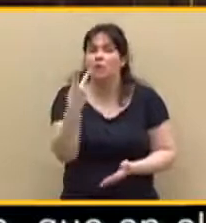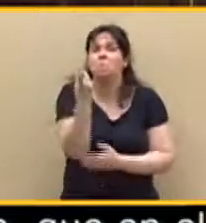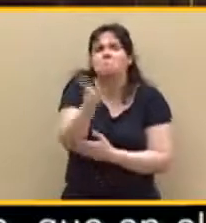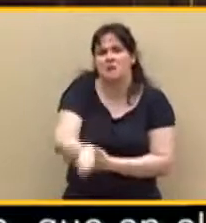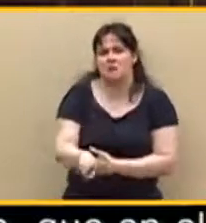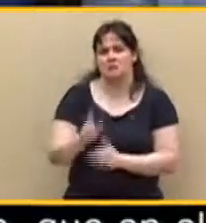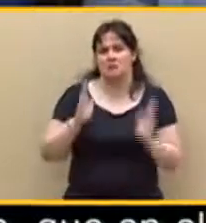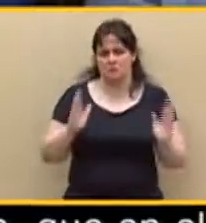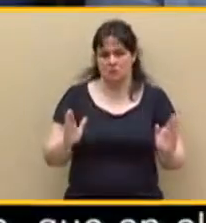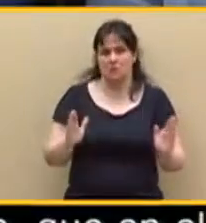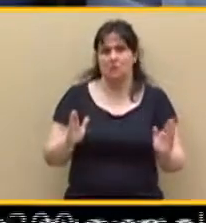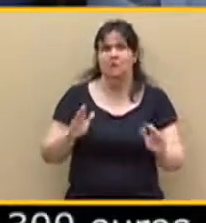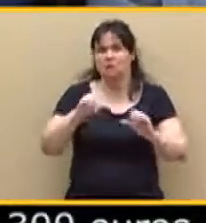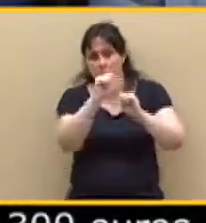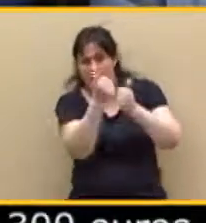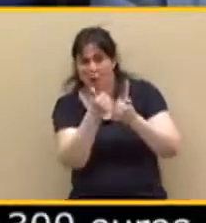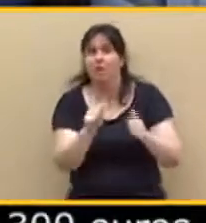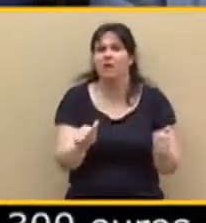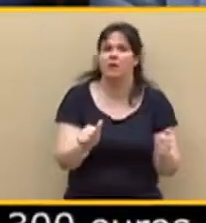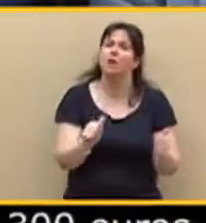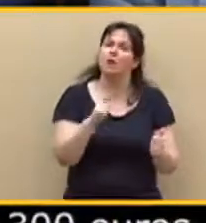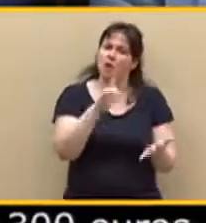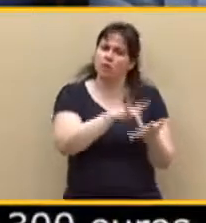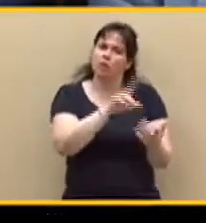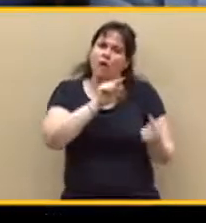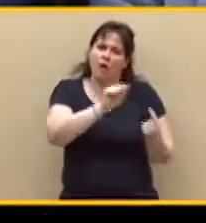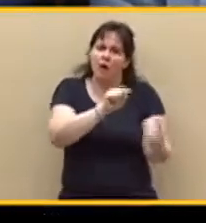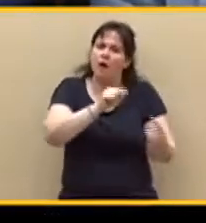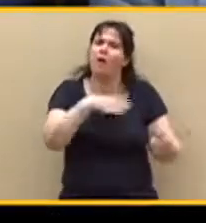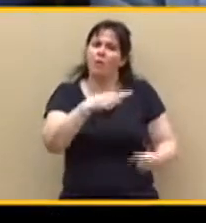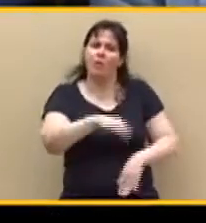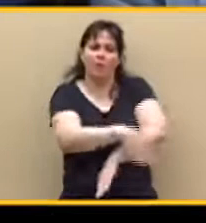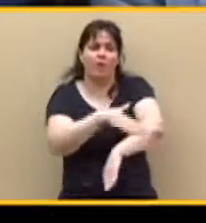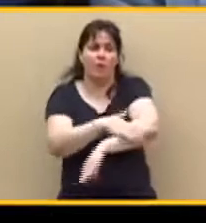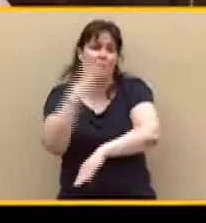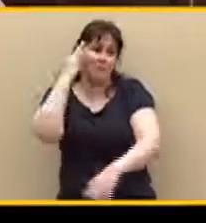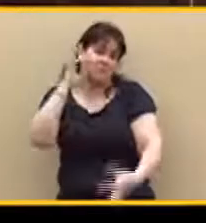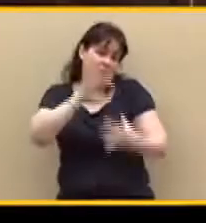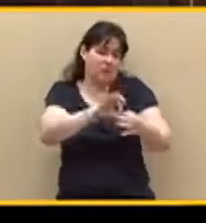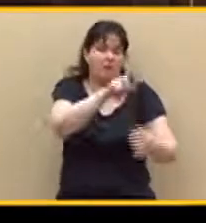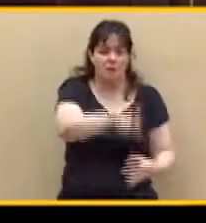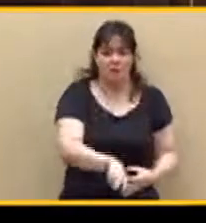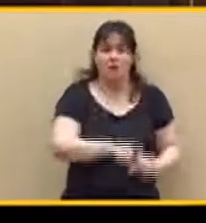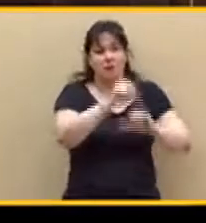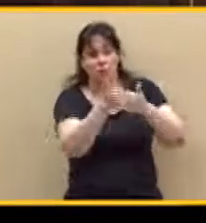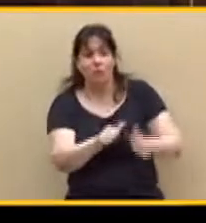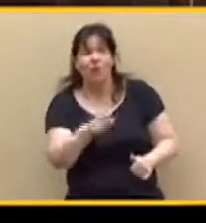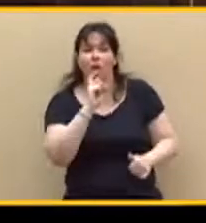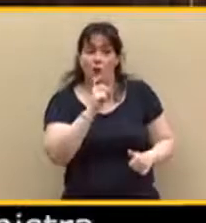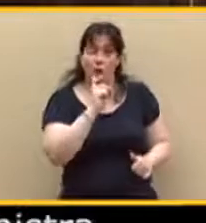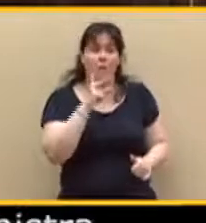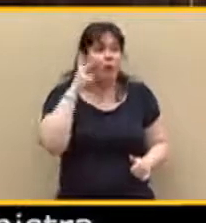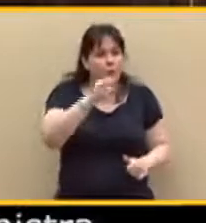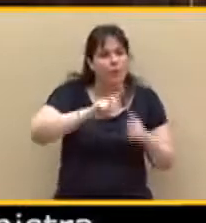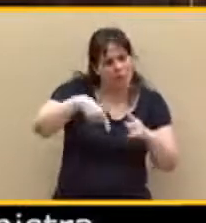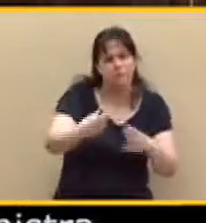modelo, tuve ocasión de debatirlo con la ministra correspondiente, su modelo es el de trabajar después de jubilado, justo porque